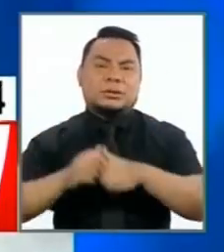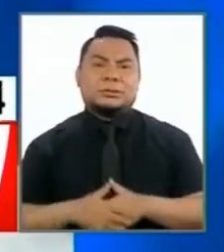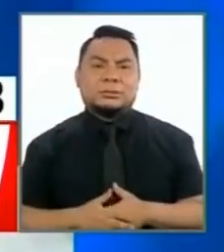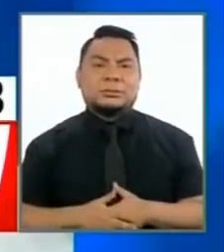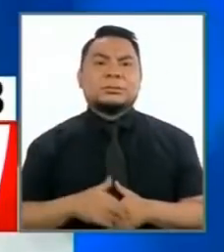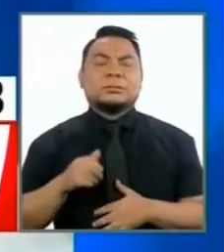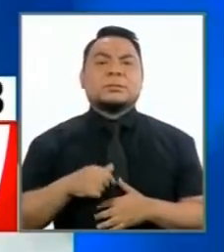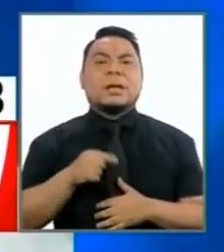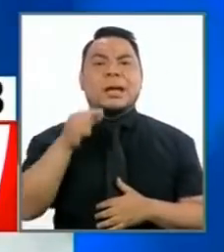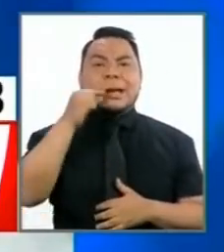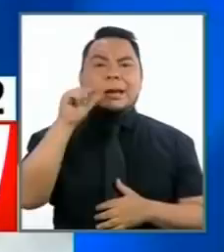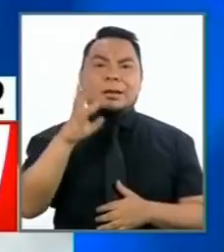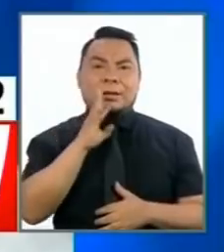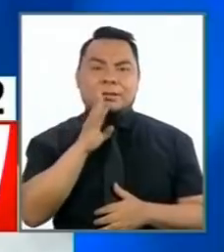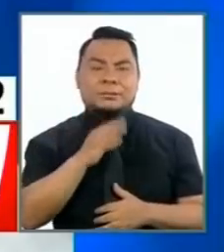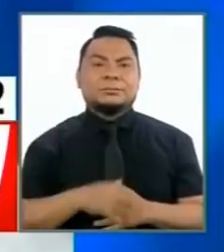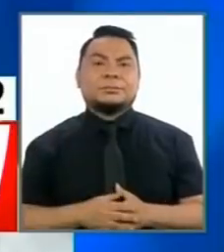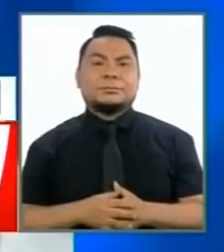a